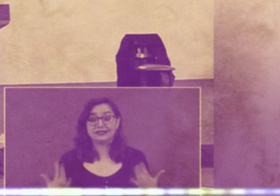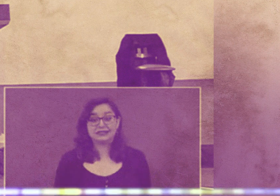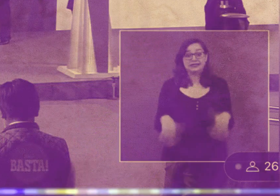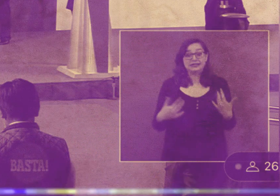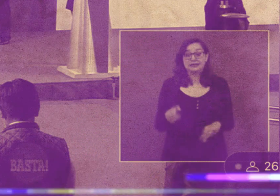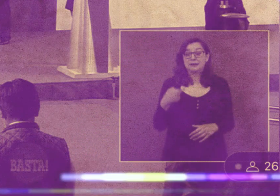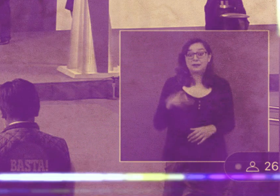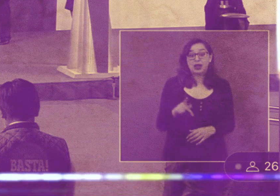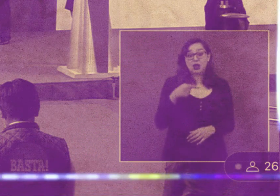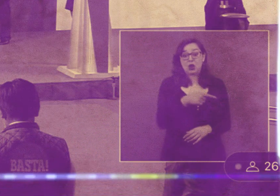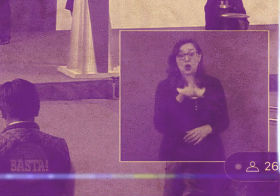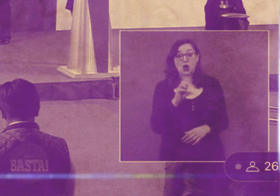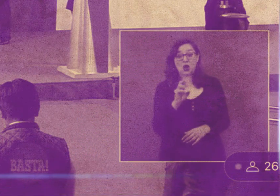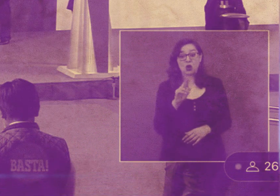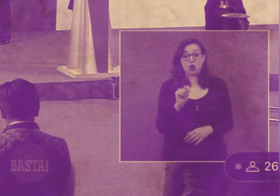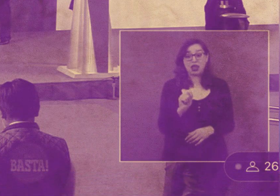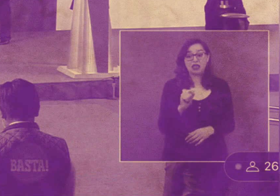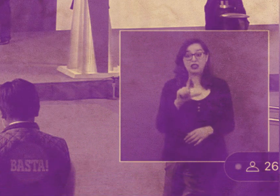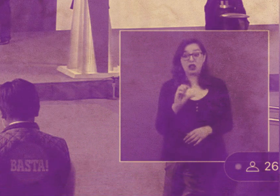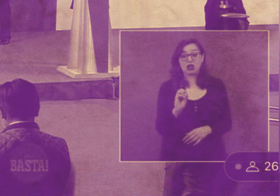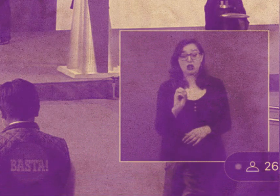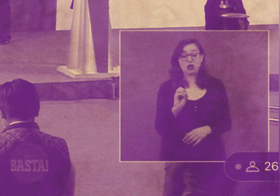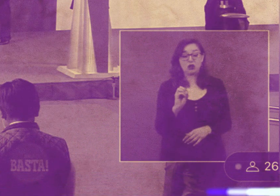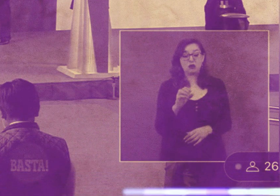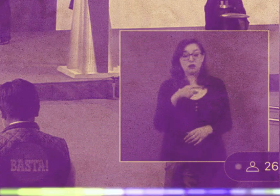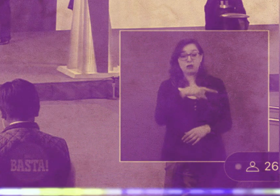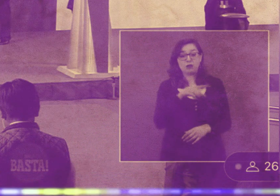López Loret de Mola, no dice nada de sus propiedades.